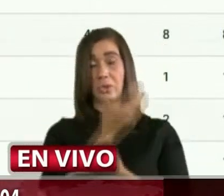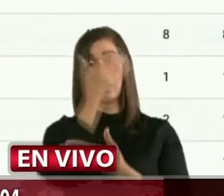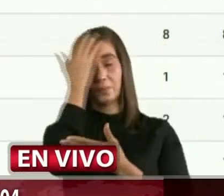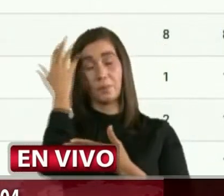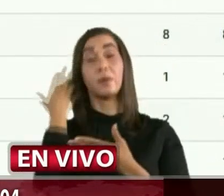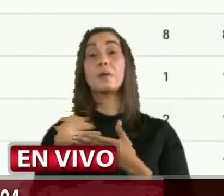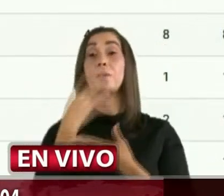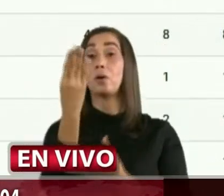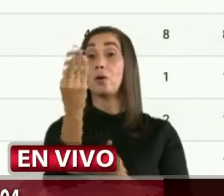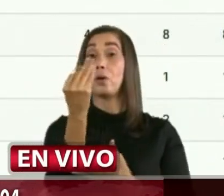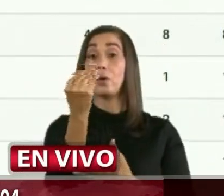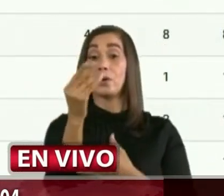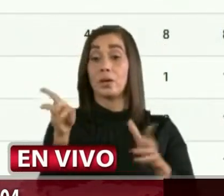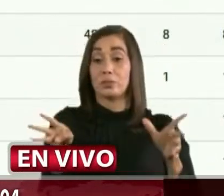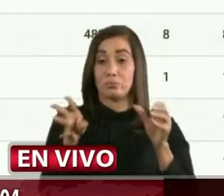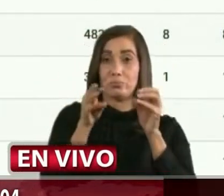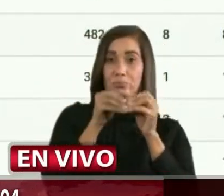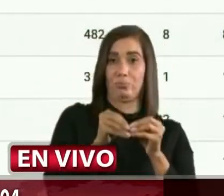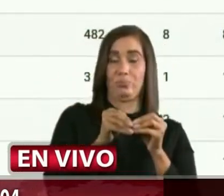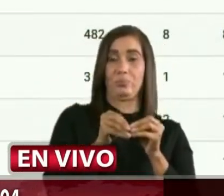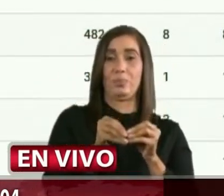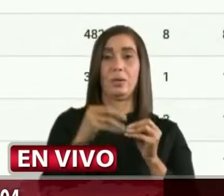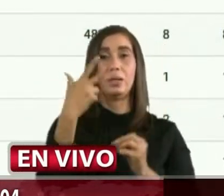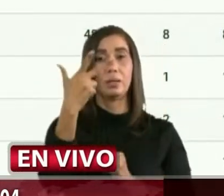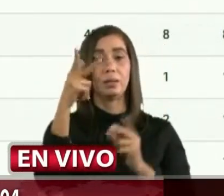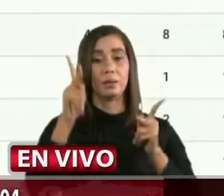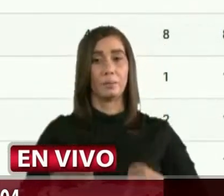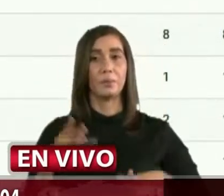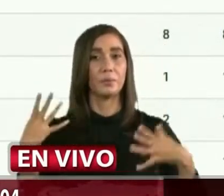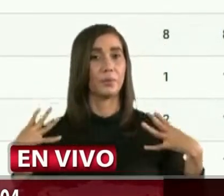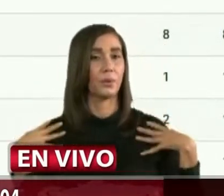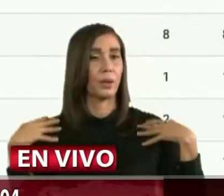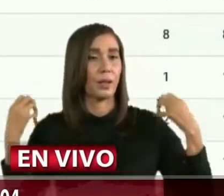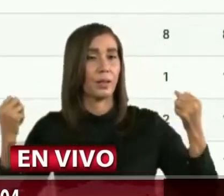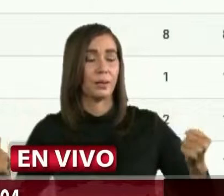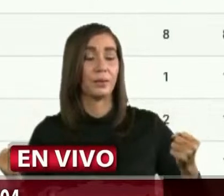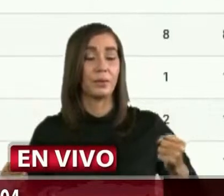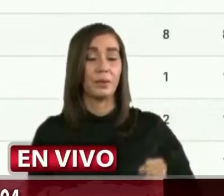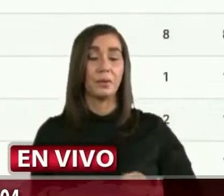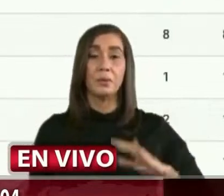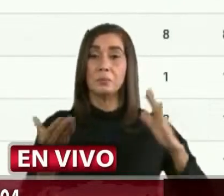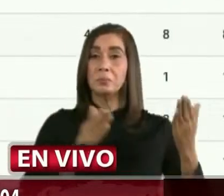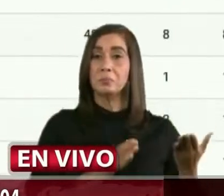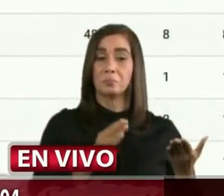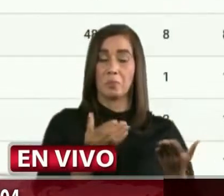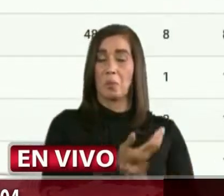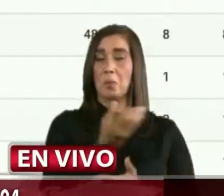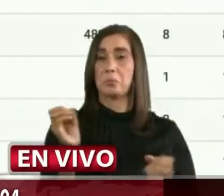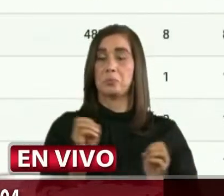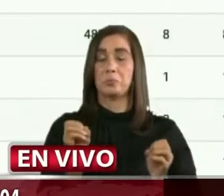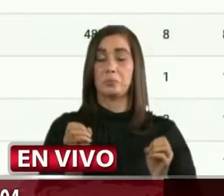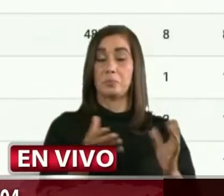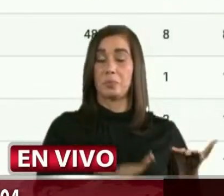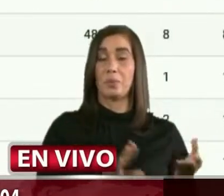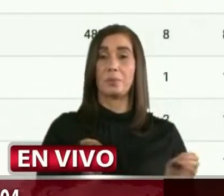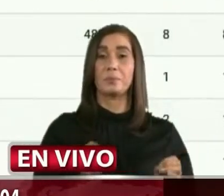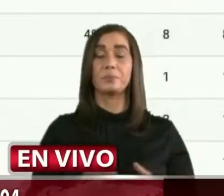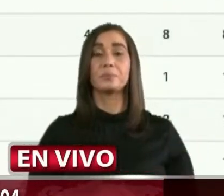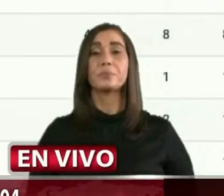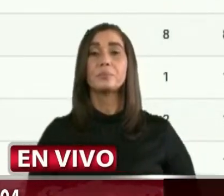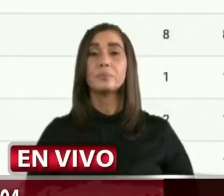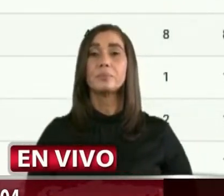nuevos, 14 acumulados, 3 recuperados, 0 casos nuevos de